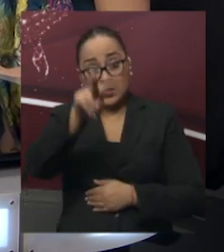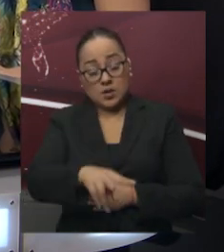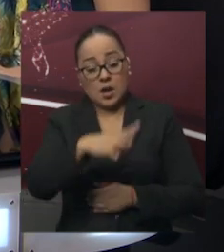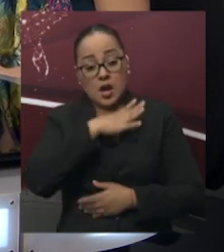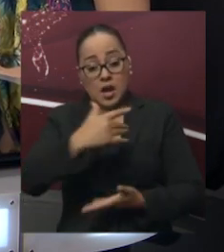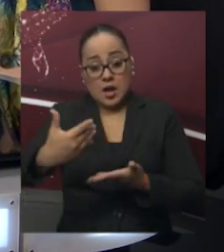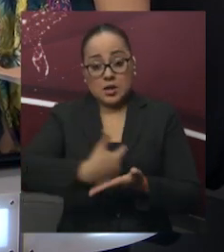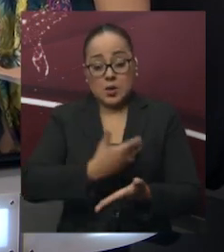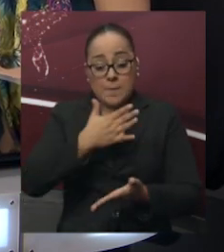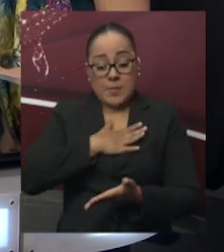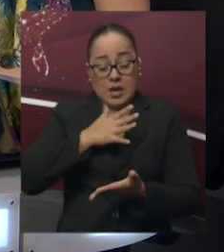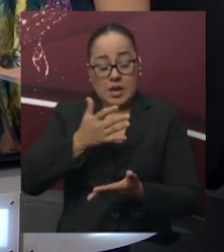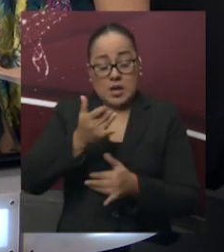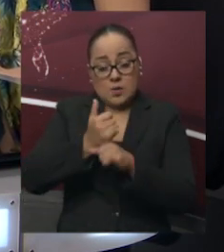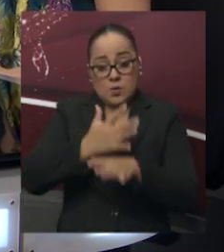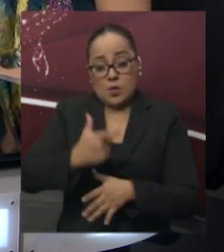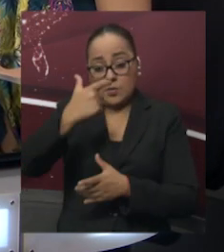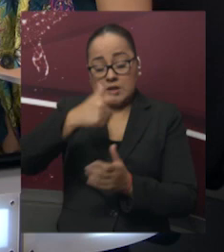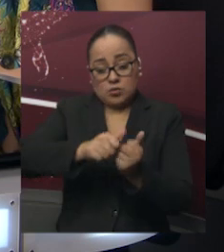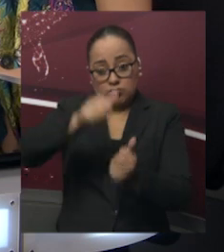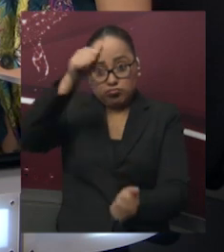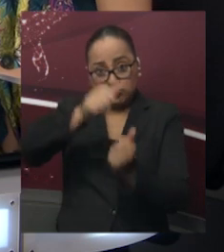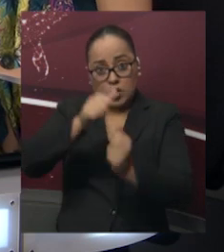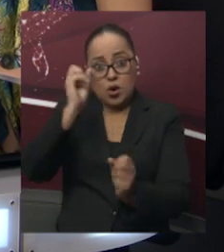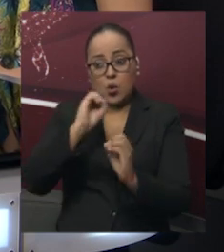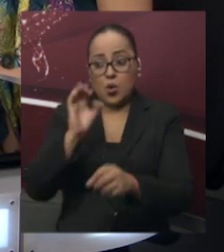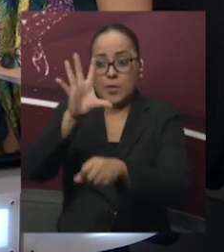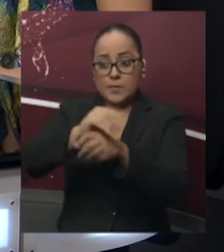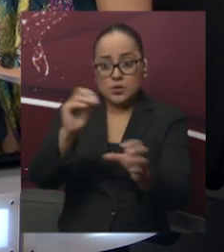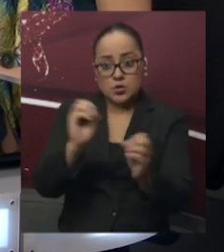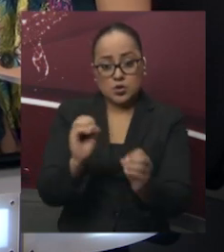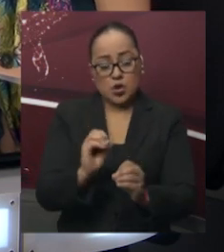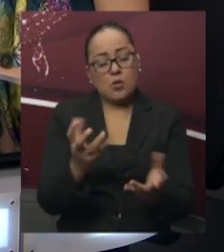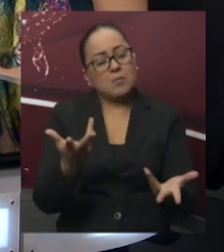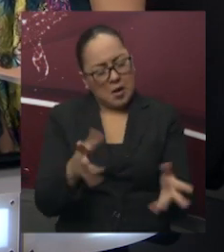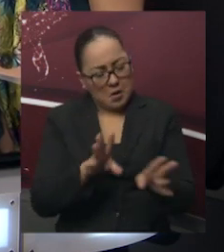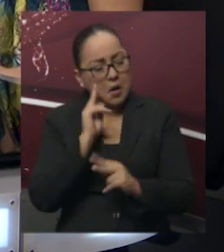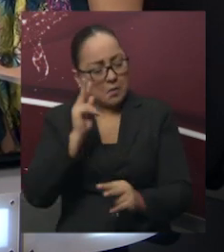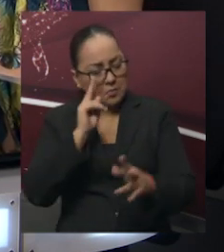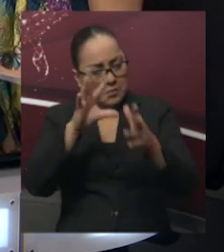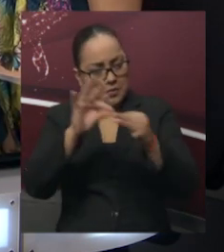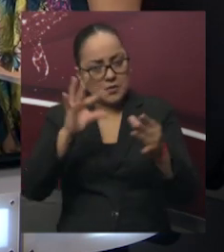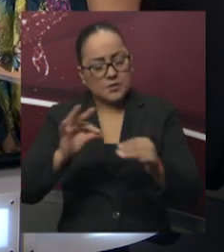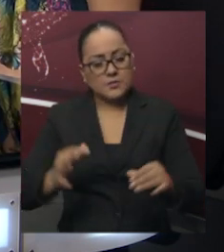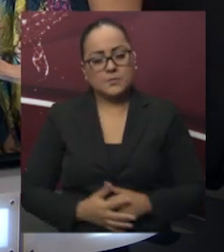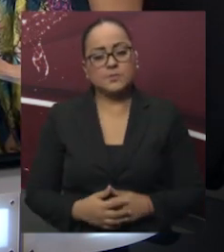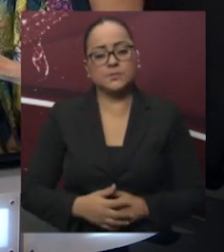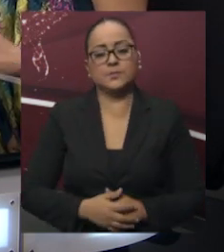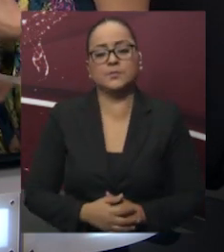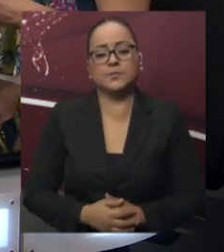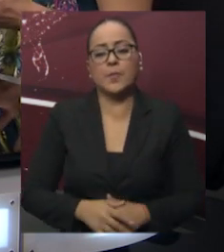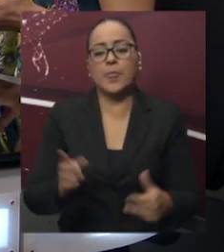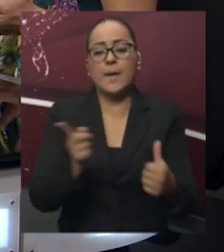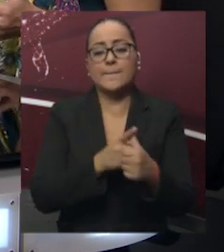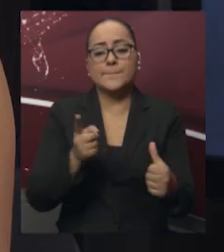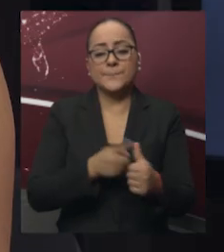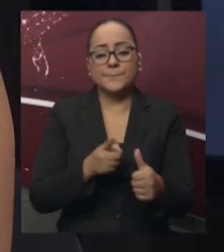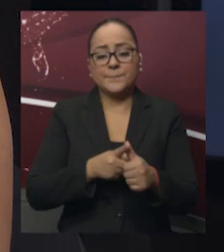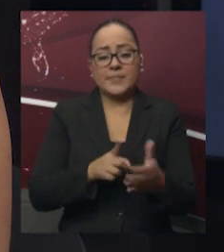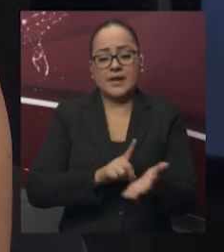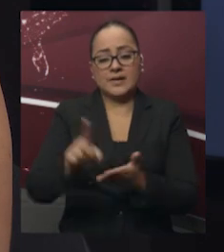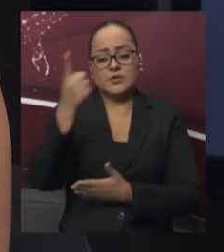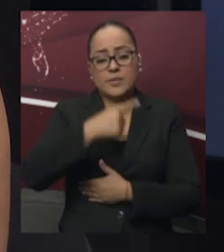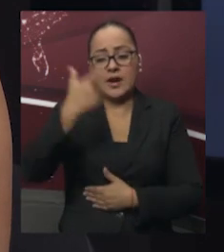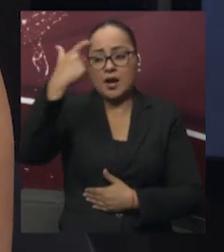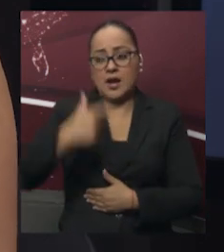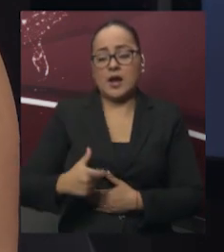esta información y no la utilice con fines que nosotros no estamos autorizando? Así es, mira, para comentar que el derecho a la protección de